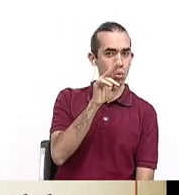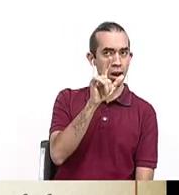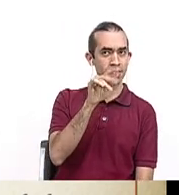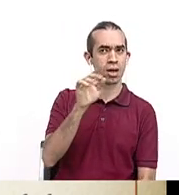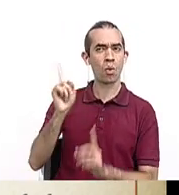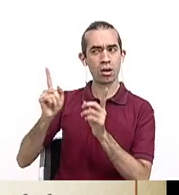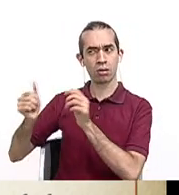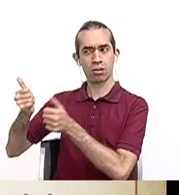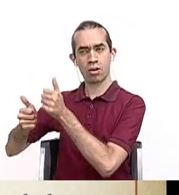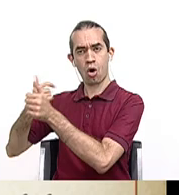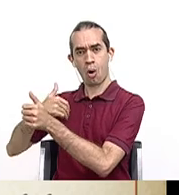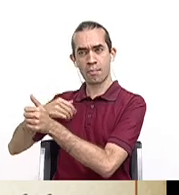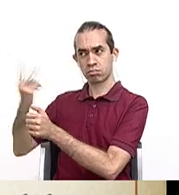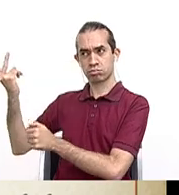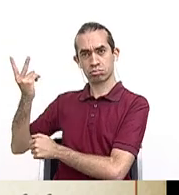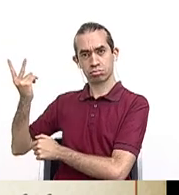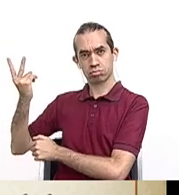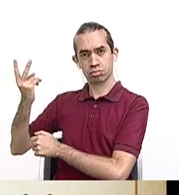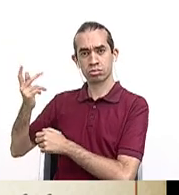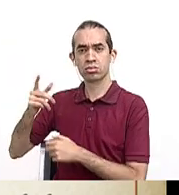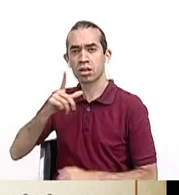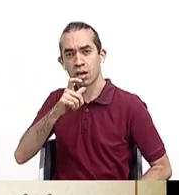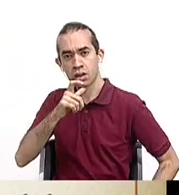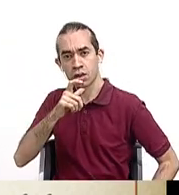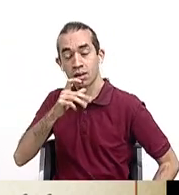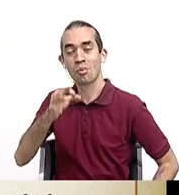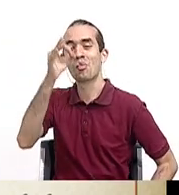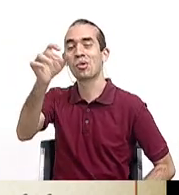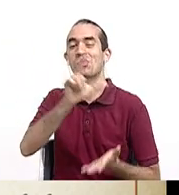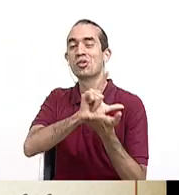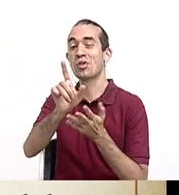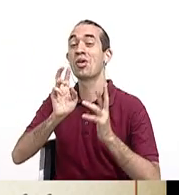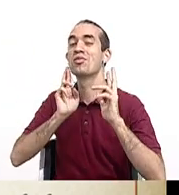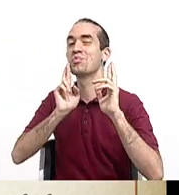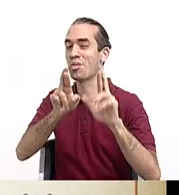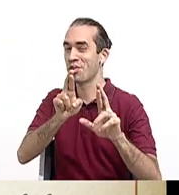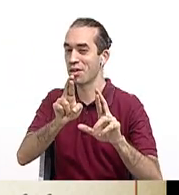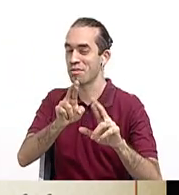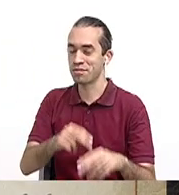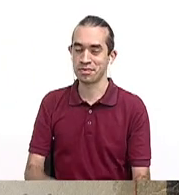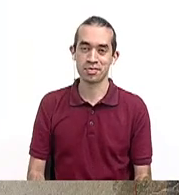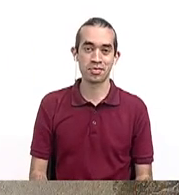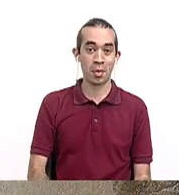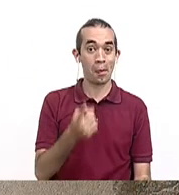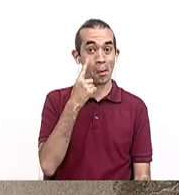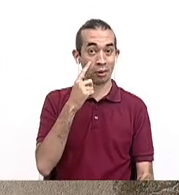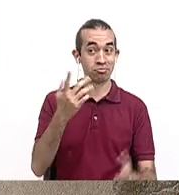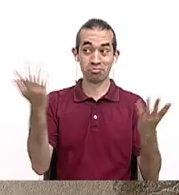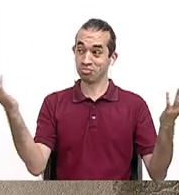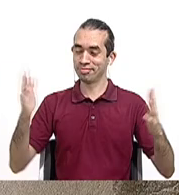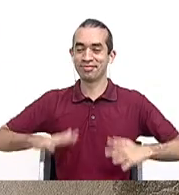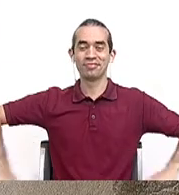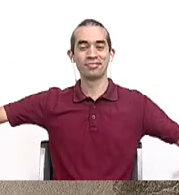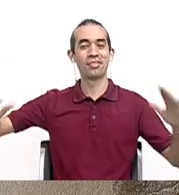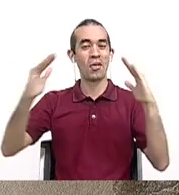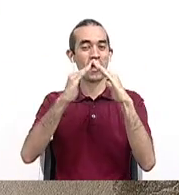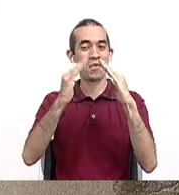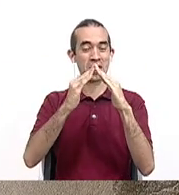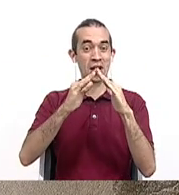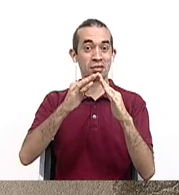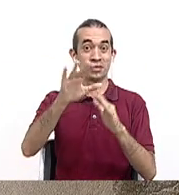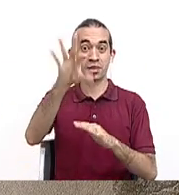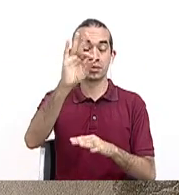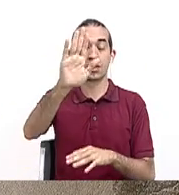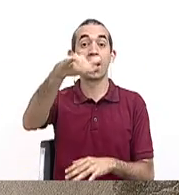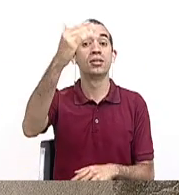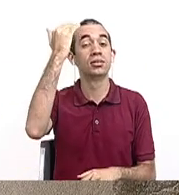que les vamos a dejar para la próxima elección regresamos acá nuestro hogar al cual hemos querido invitar y la